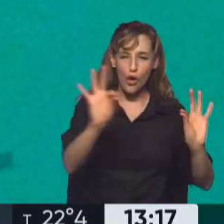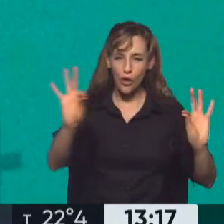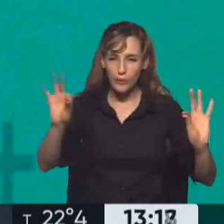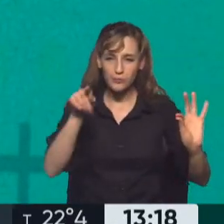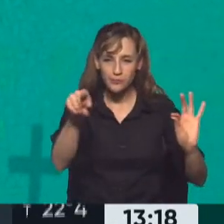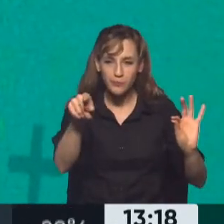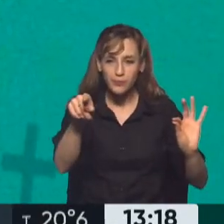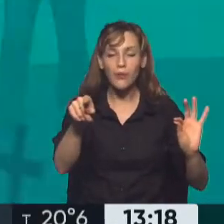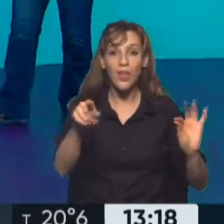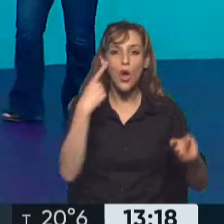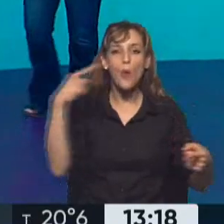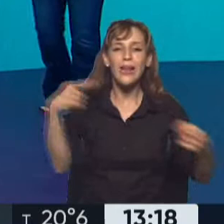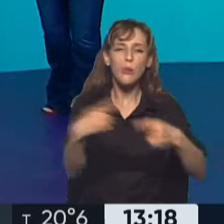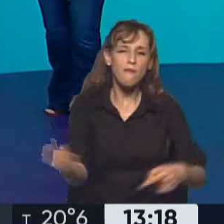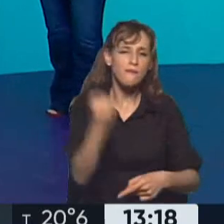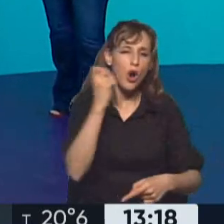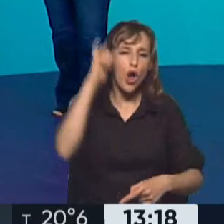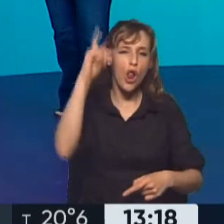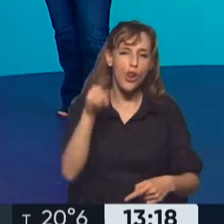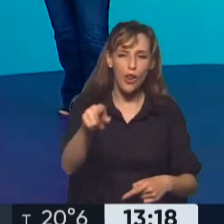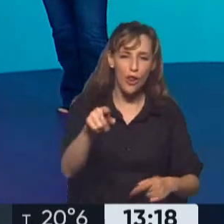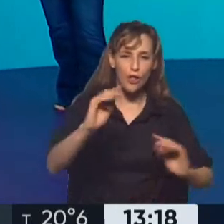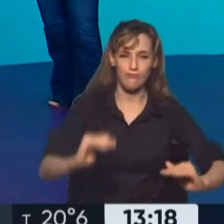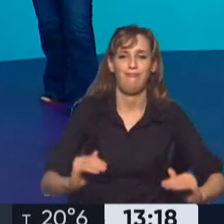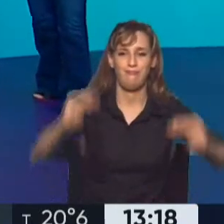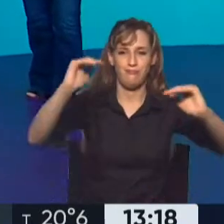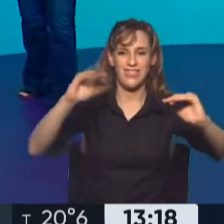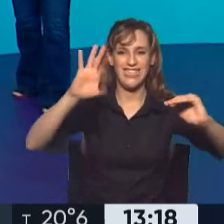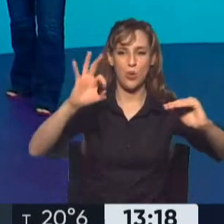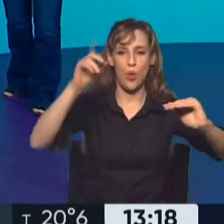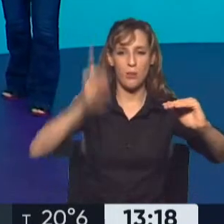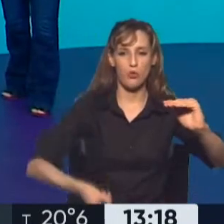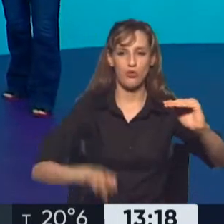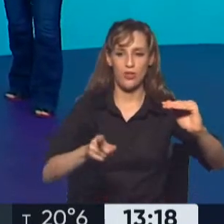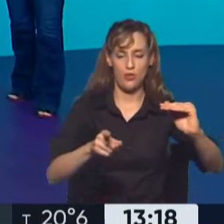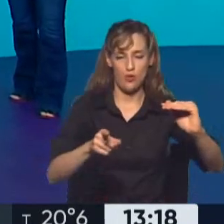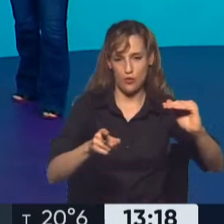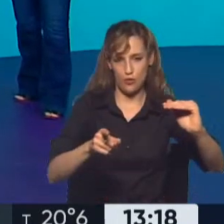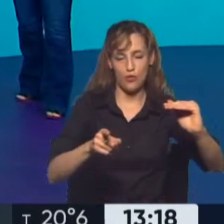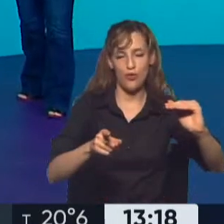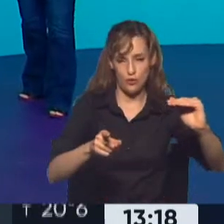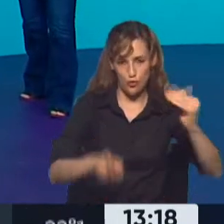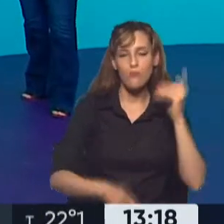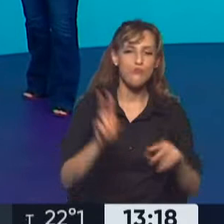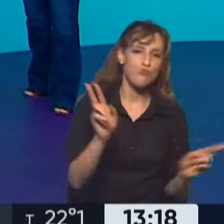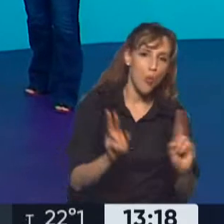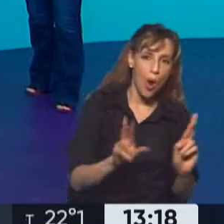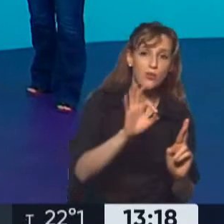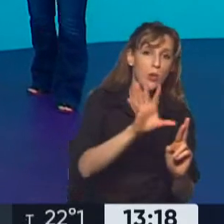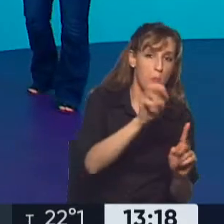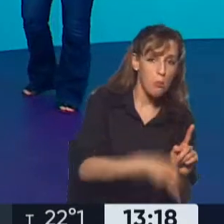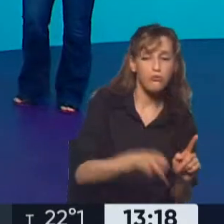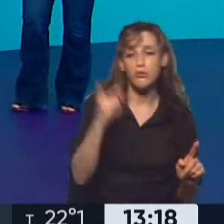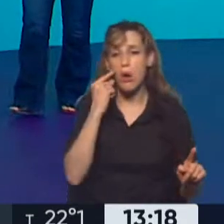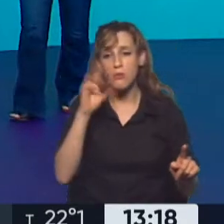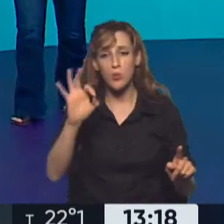el lugar a llegar. La igualdad de género sería que haya 50% de ingresos laborales explicados por mujeres y 50% explicados por